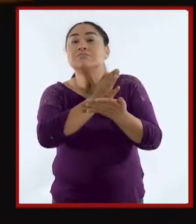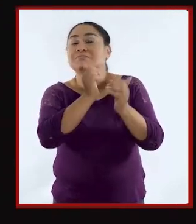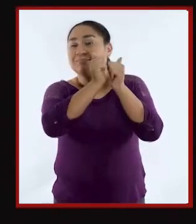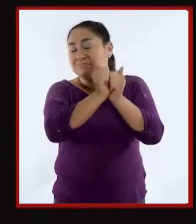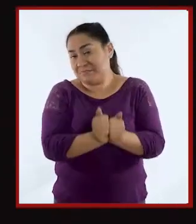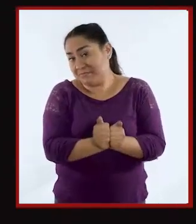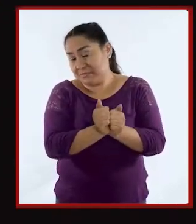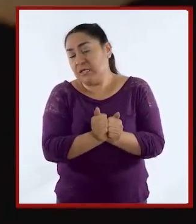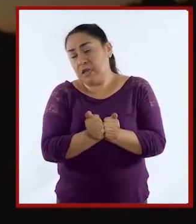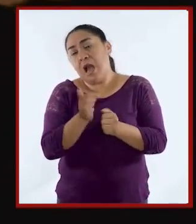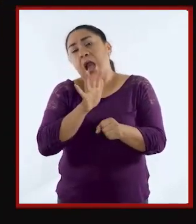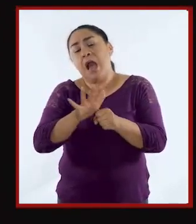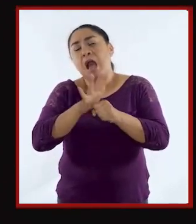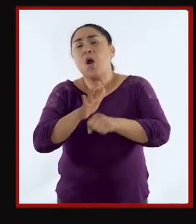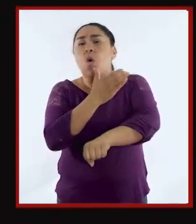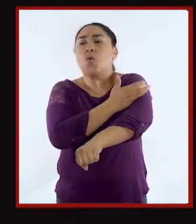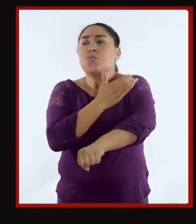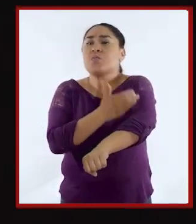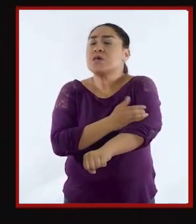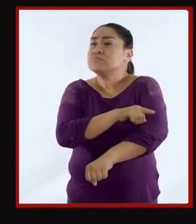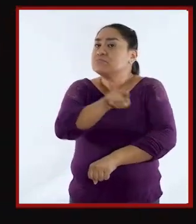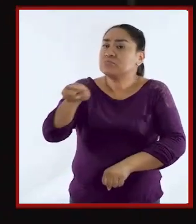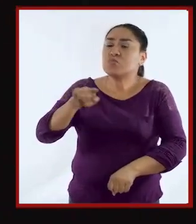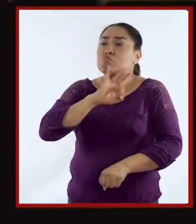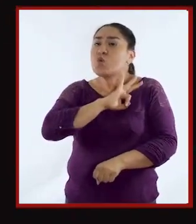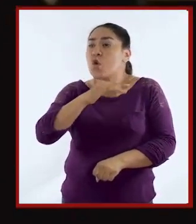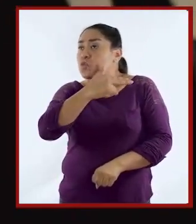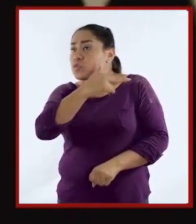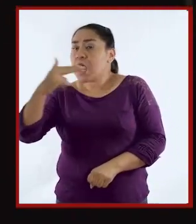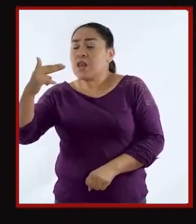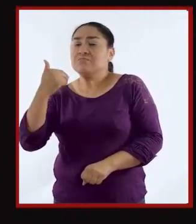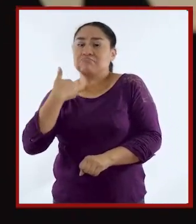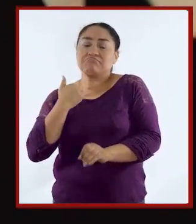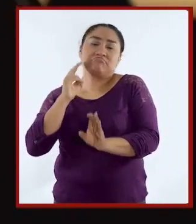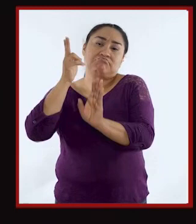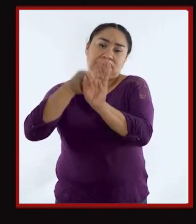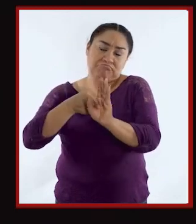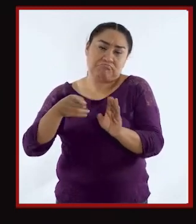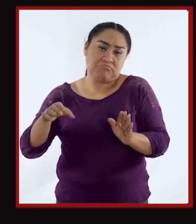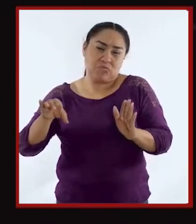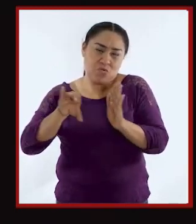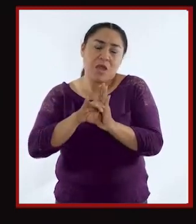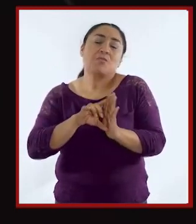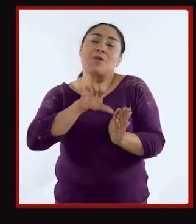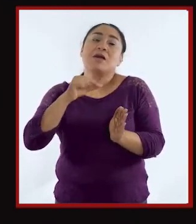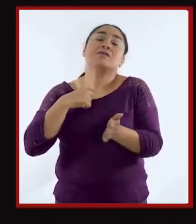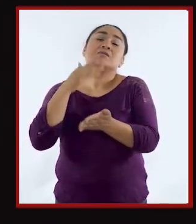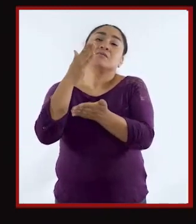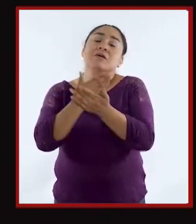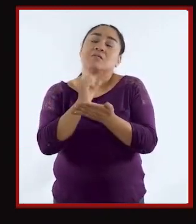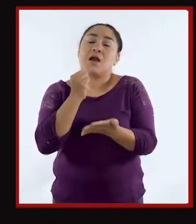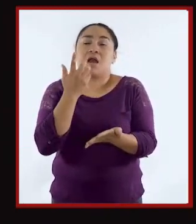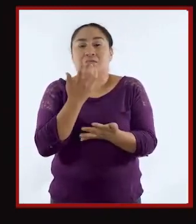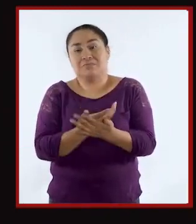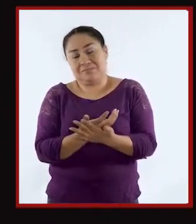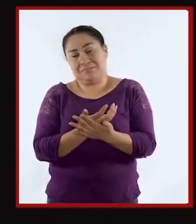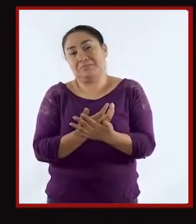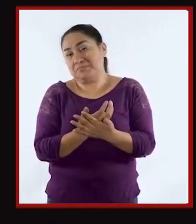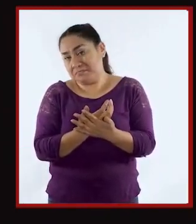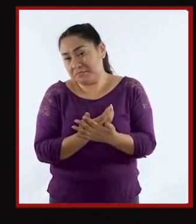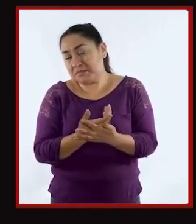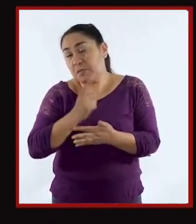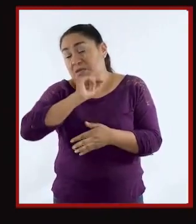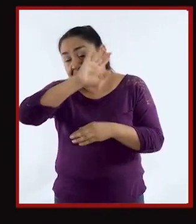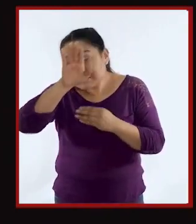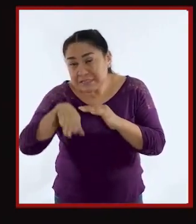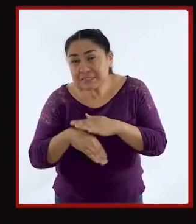los compañeros nos auxilian por ahí para tener algún cuarto en un hotelito y pues llegar a descansar fundamentalmente